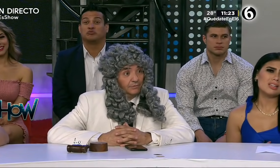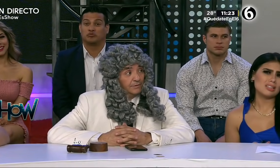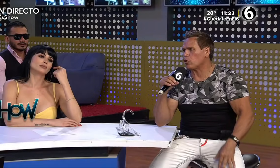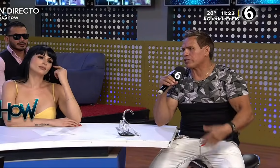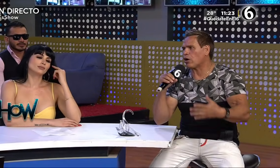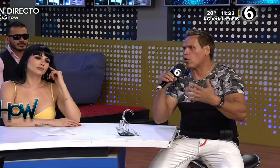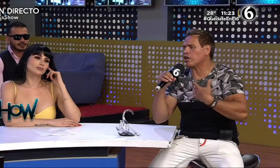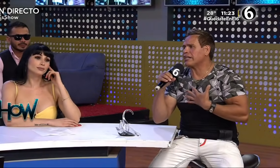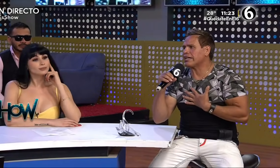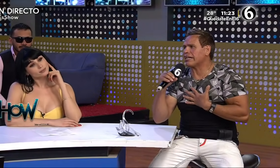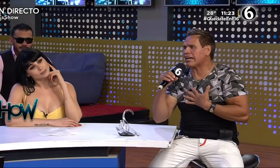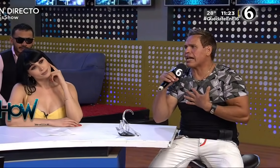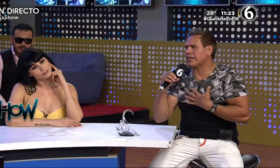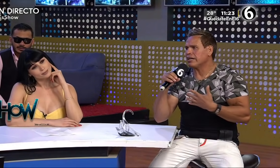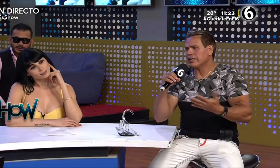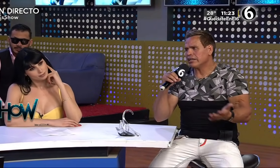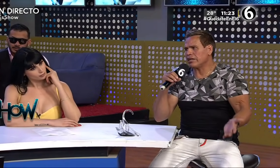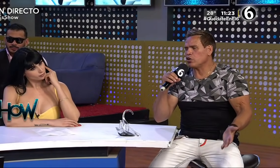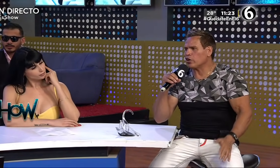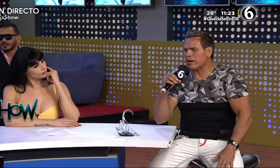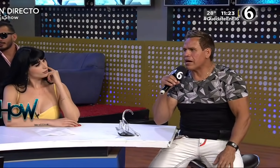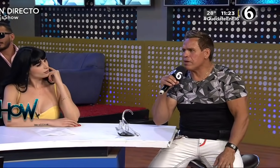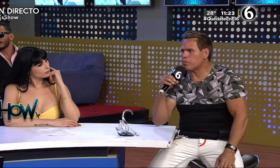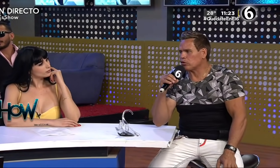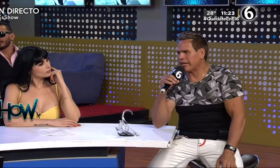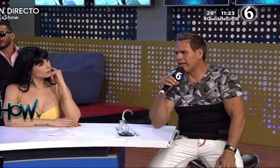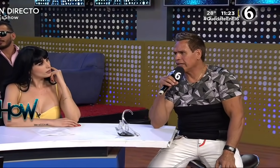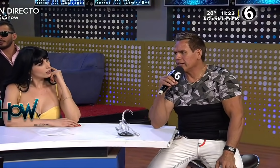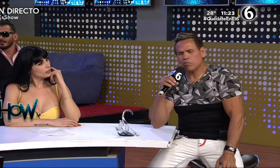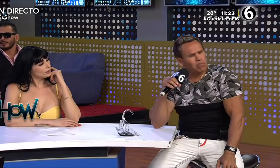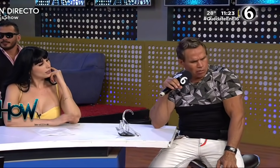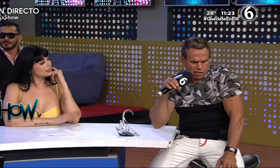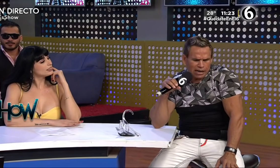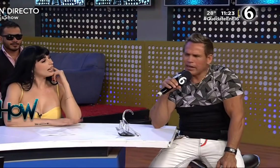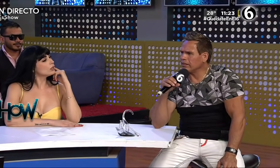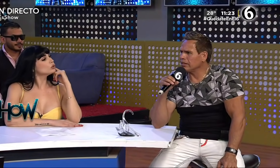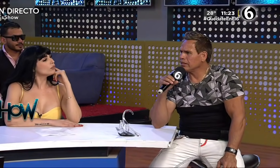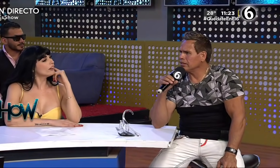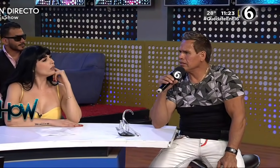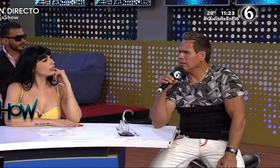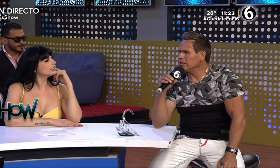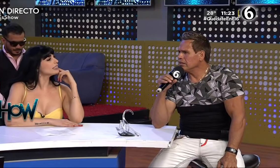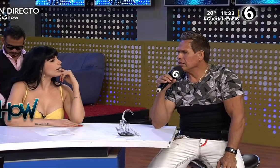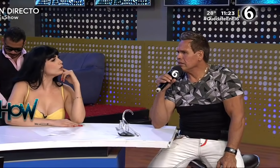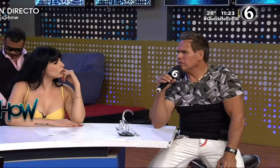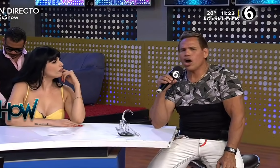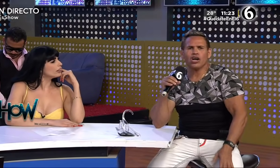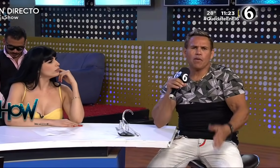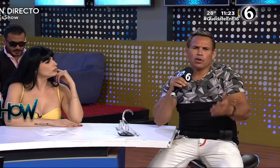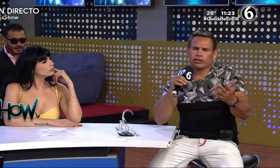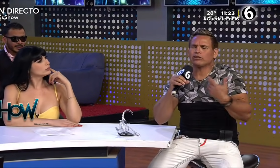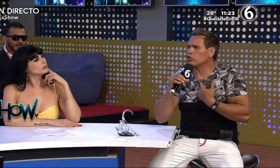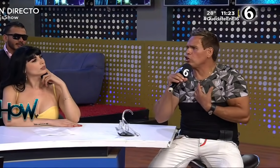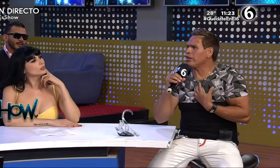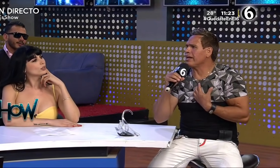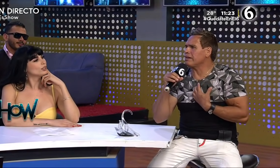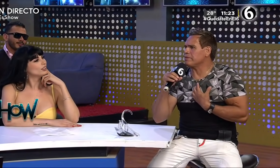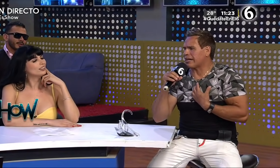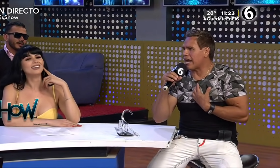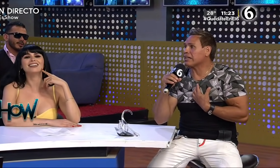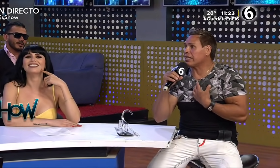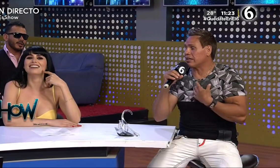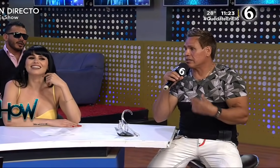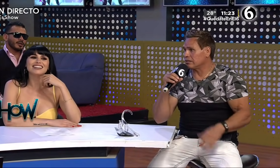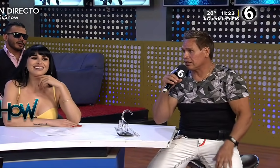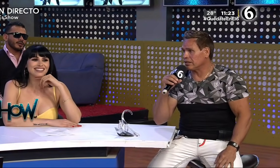yo sé, pero ahorita, hoy en día de grande, digo yo, qué mal me porté. Sí, que te traigan un trofeo, No, no, protesto yo de